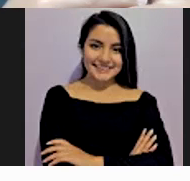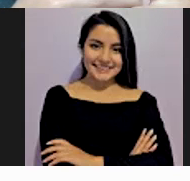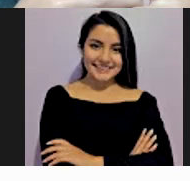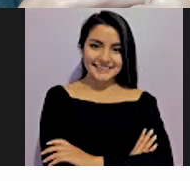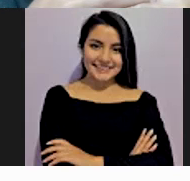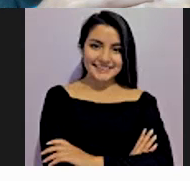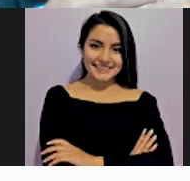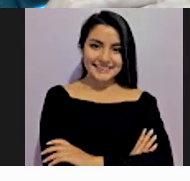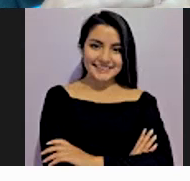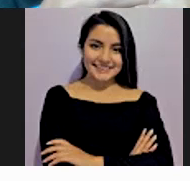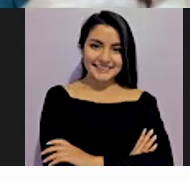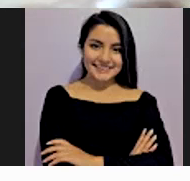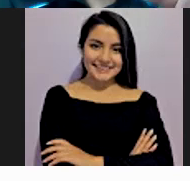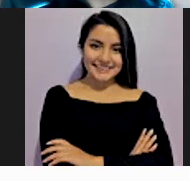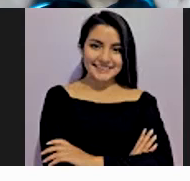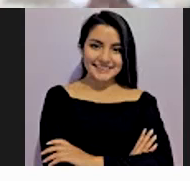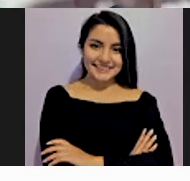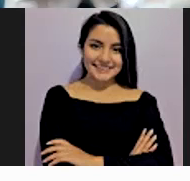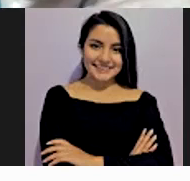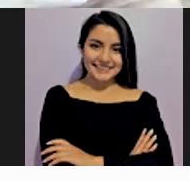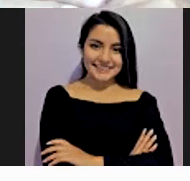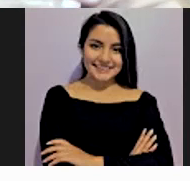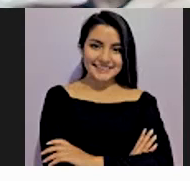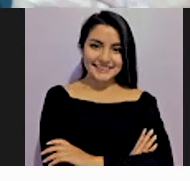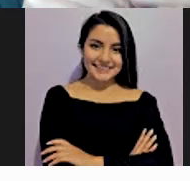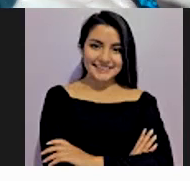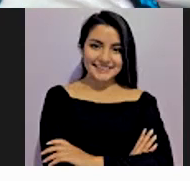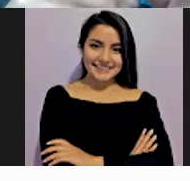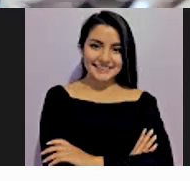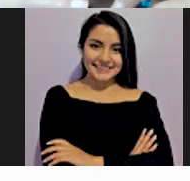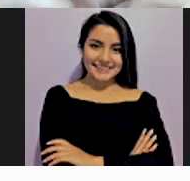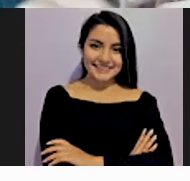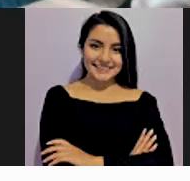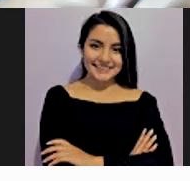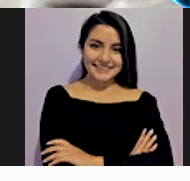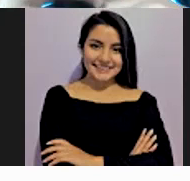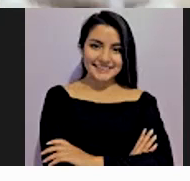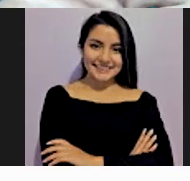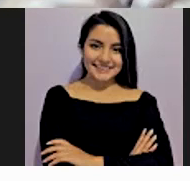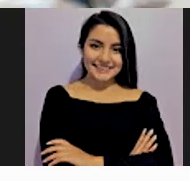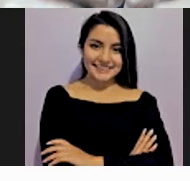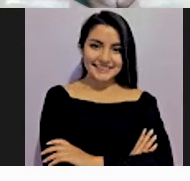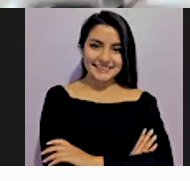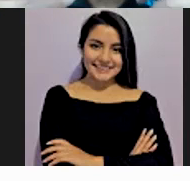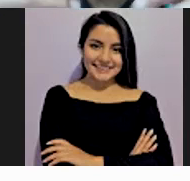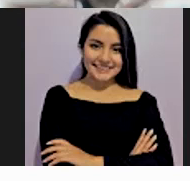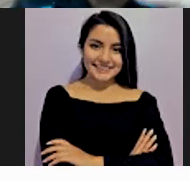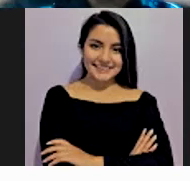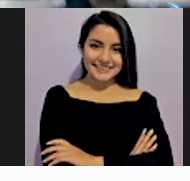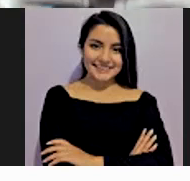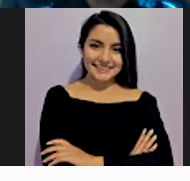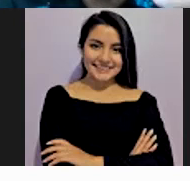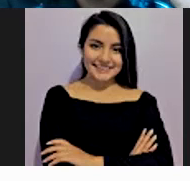Entonces, lo que yo estoy haciendo es más o menos tratando de avanzar poco a poco, que el estudiante me vaya asimilando, vaya haciendo, ¿sí? Y